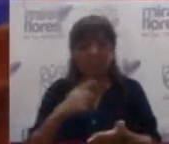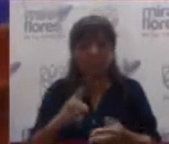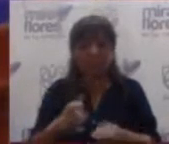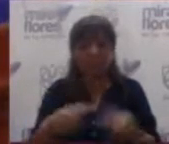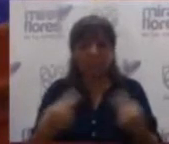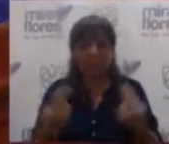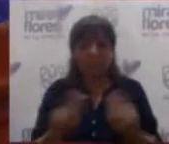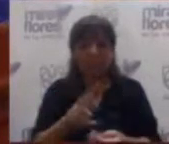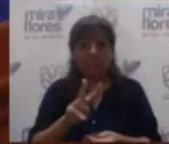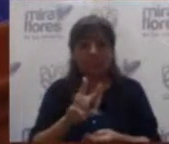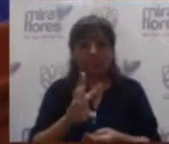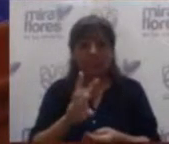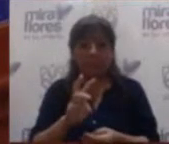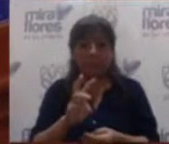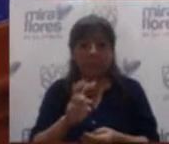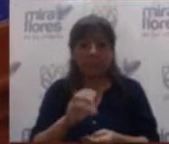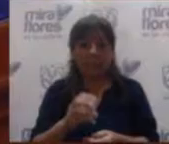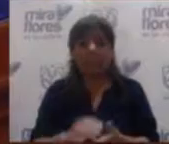fecha 26...